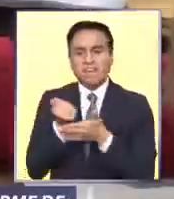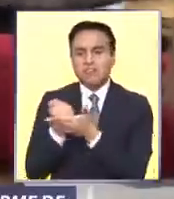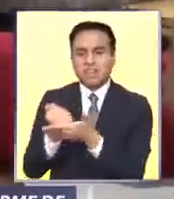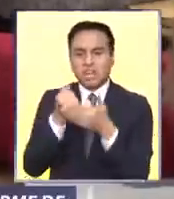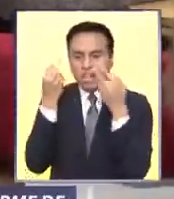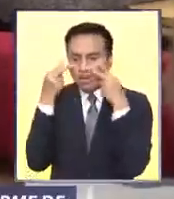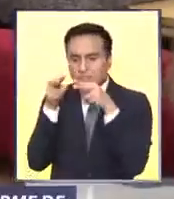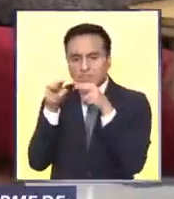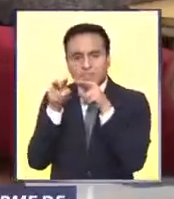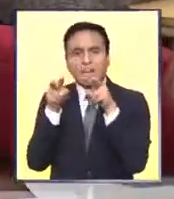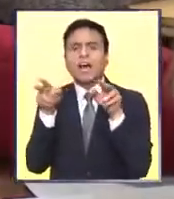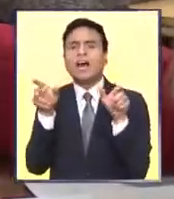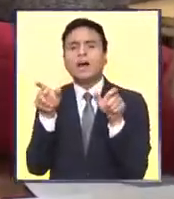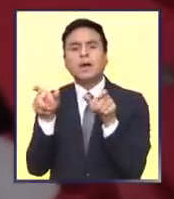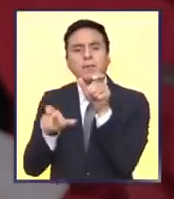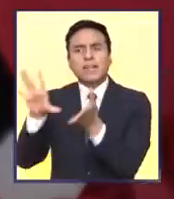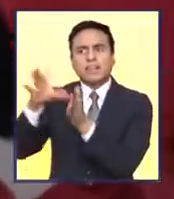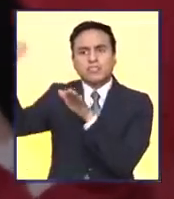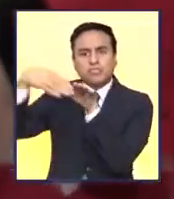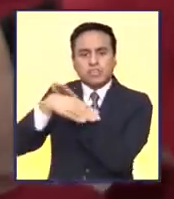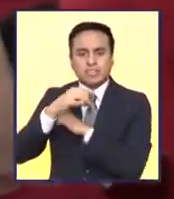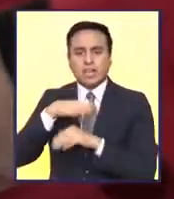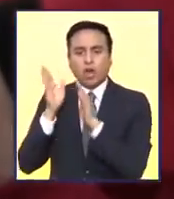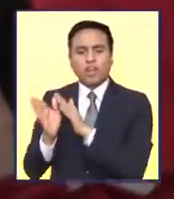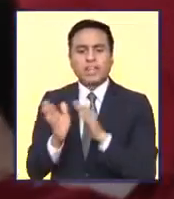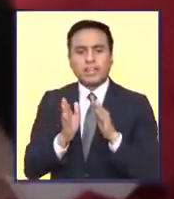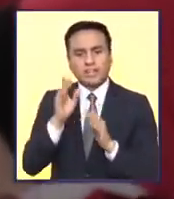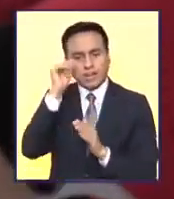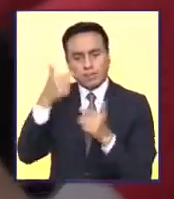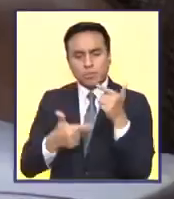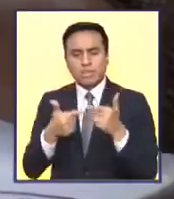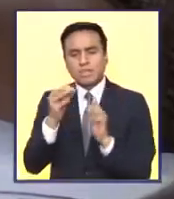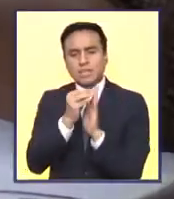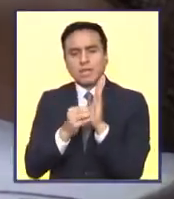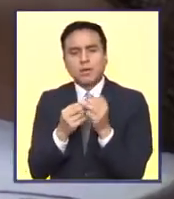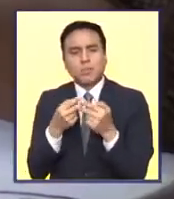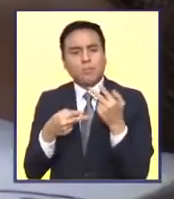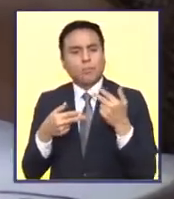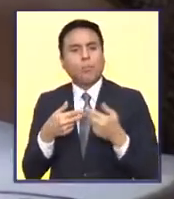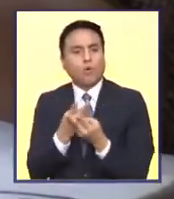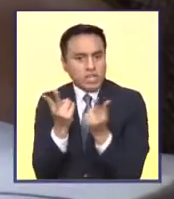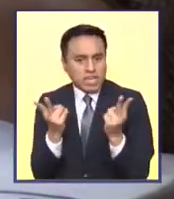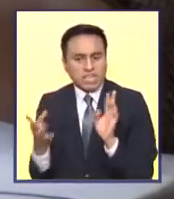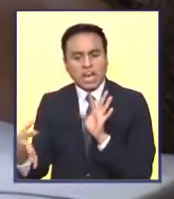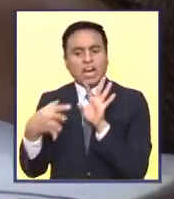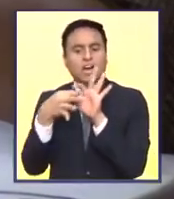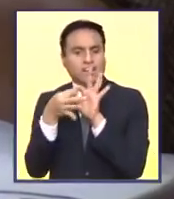visibilizar la migración en Chile, a ordenarla y a crear políticas públicas acordes a ella.